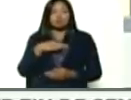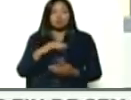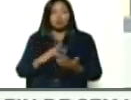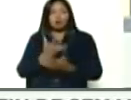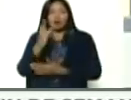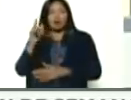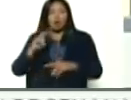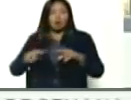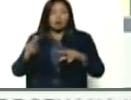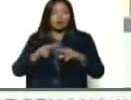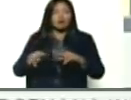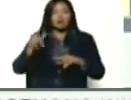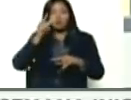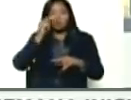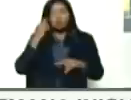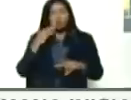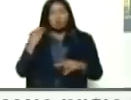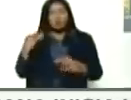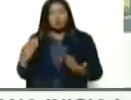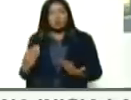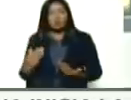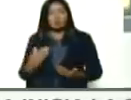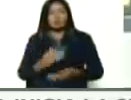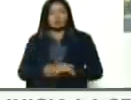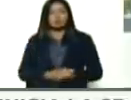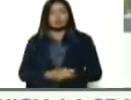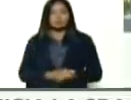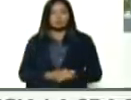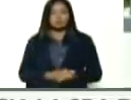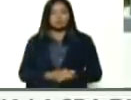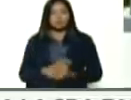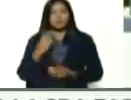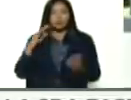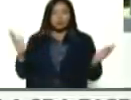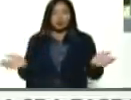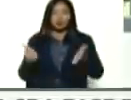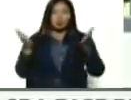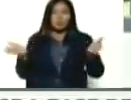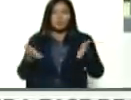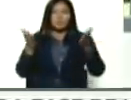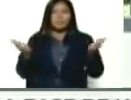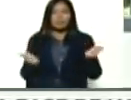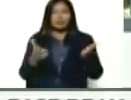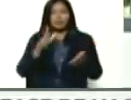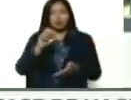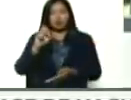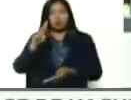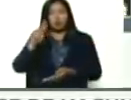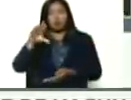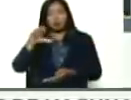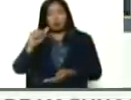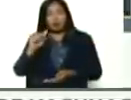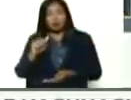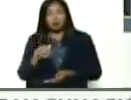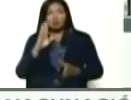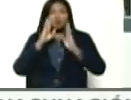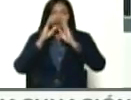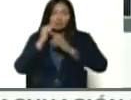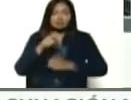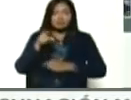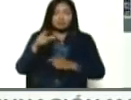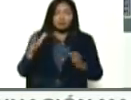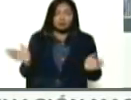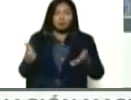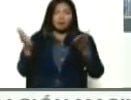las niñas fuera la juventud tenemos que darles empuje lorca confío en ti para que le dé ese